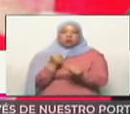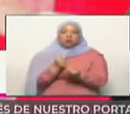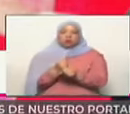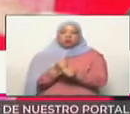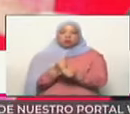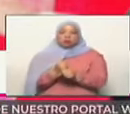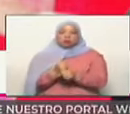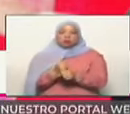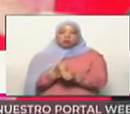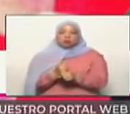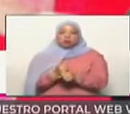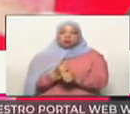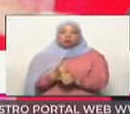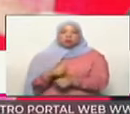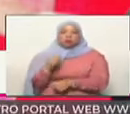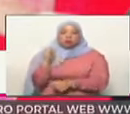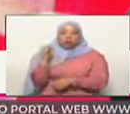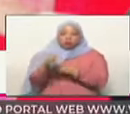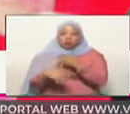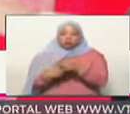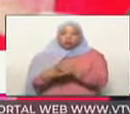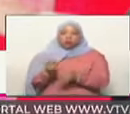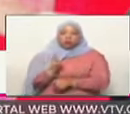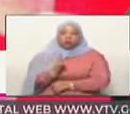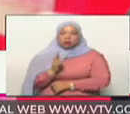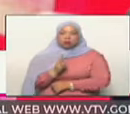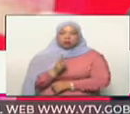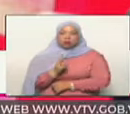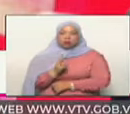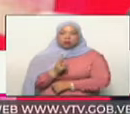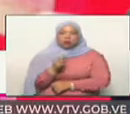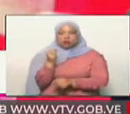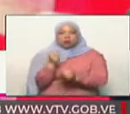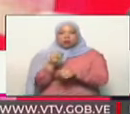nos invitaron a ver unos cultivos. El profesor Freite